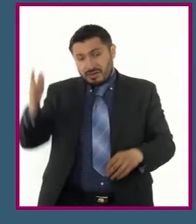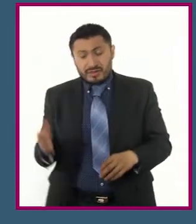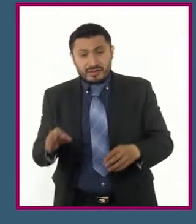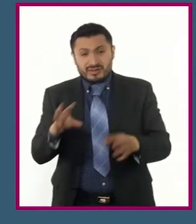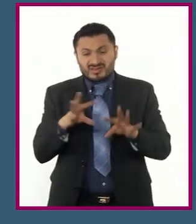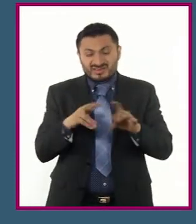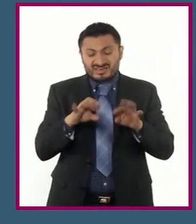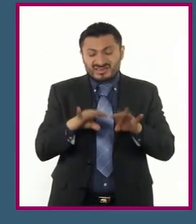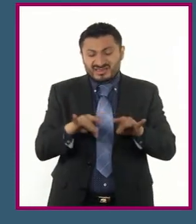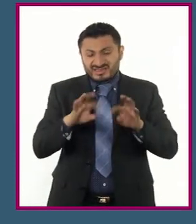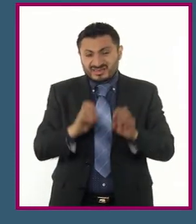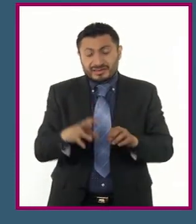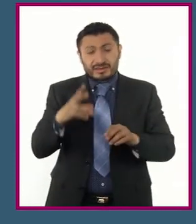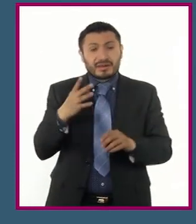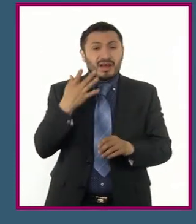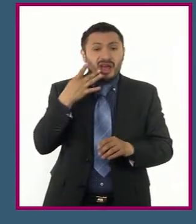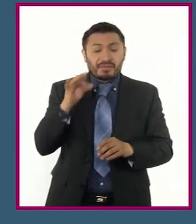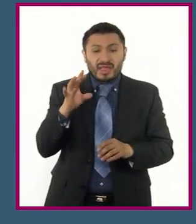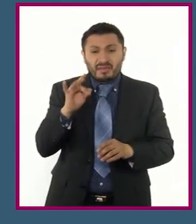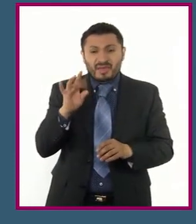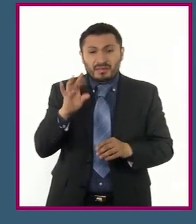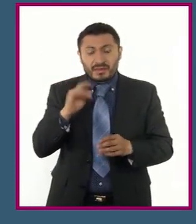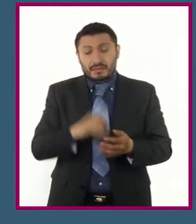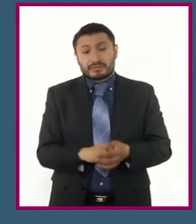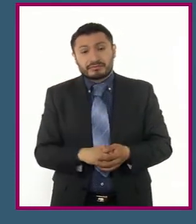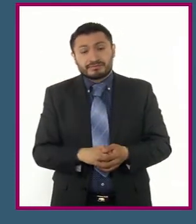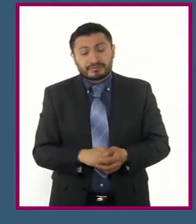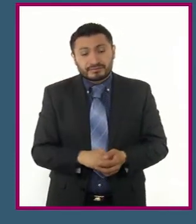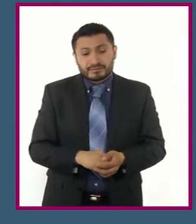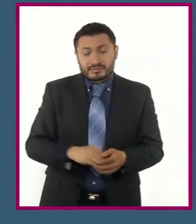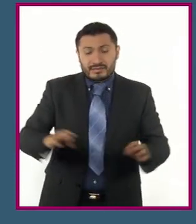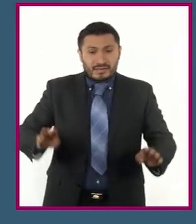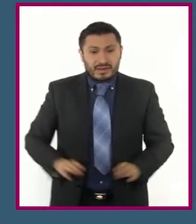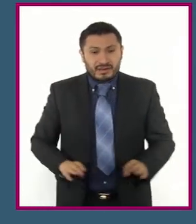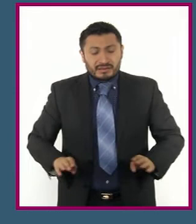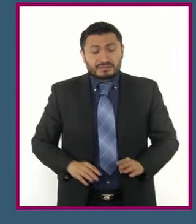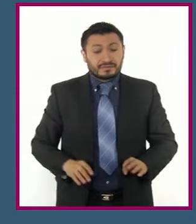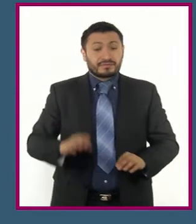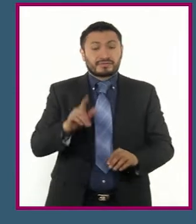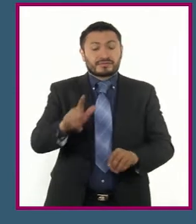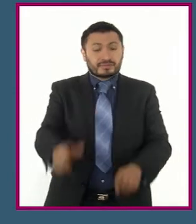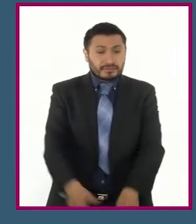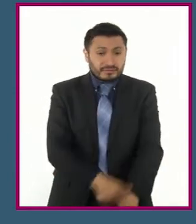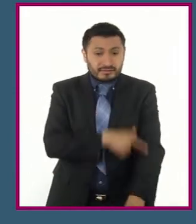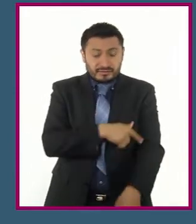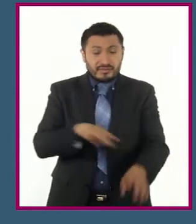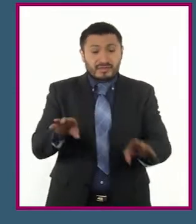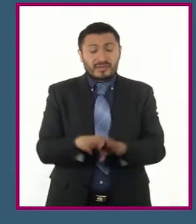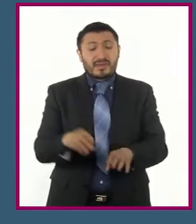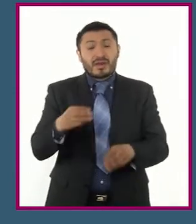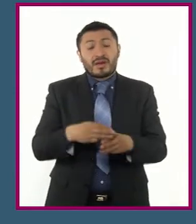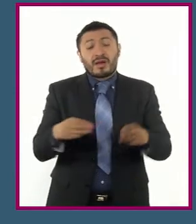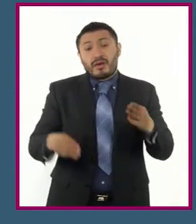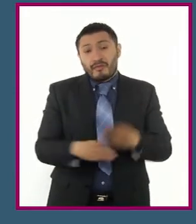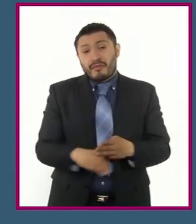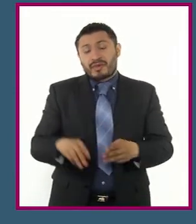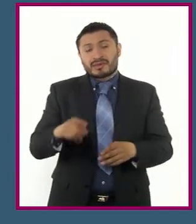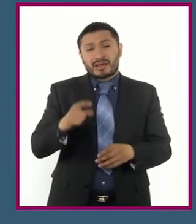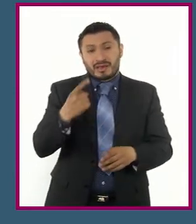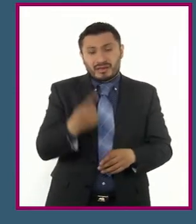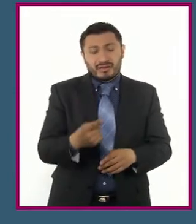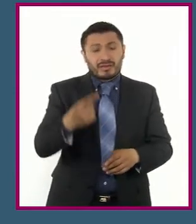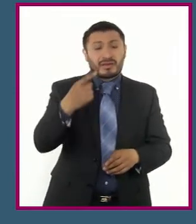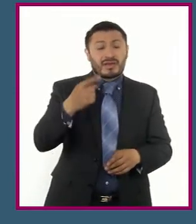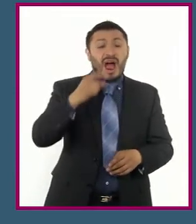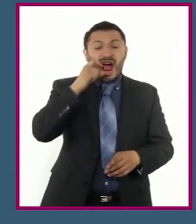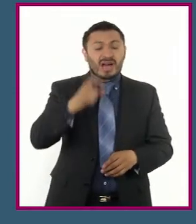rugosa y consistencia pegajosa. De sus propiedades extensivas, que ocupan una masa promedio por nuez de 3 gramos y un volumen